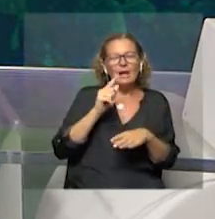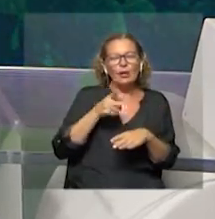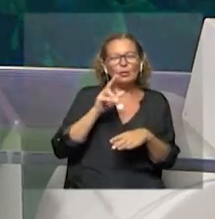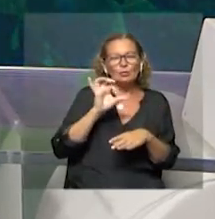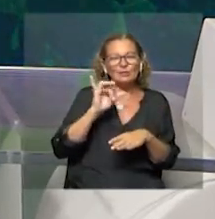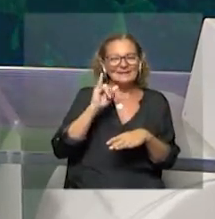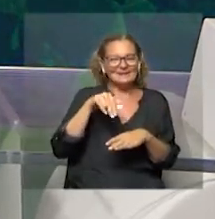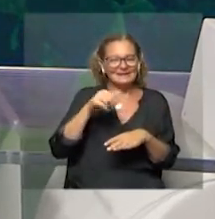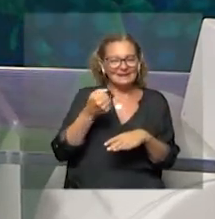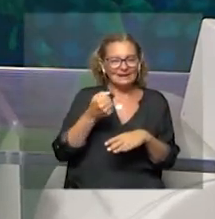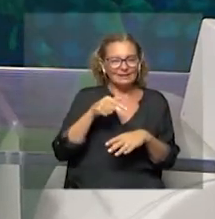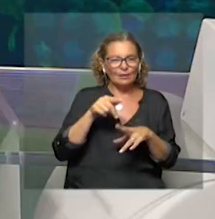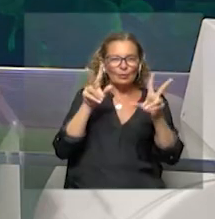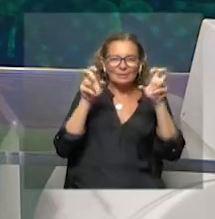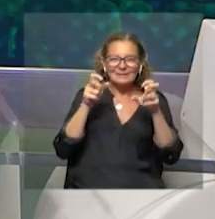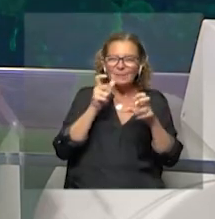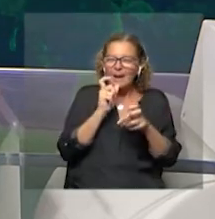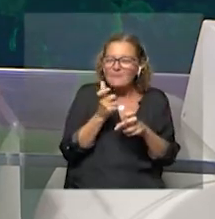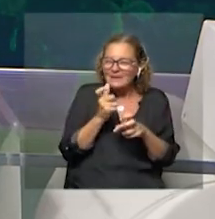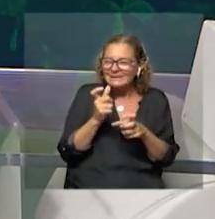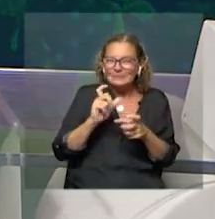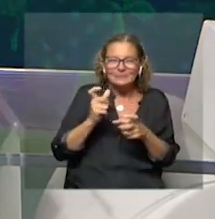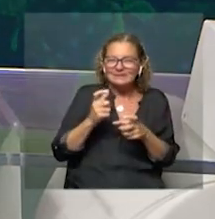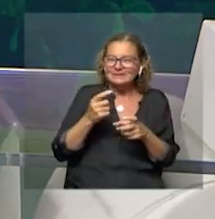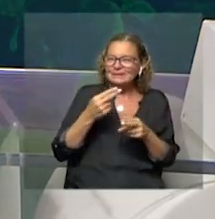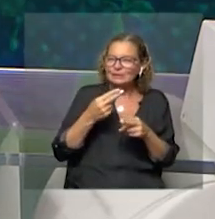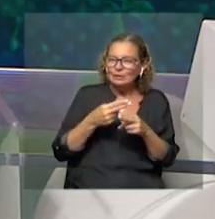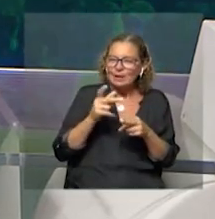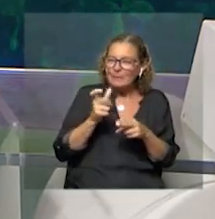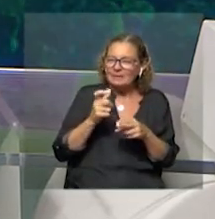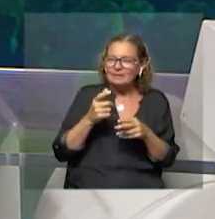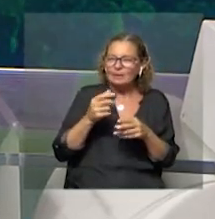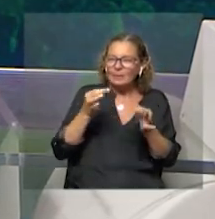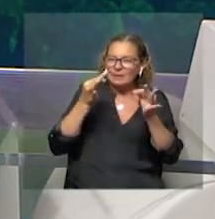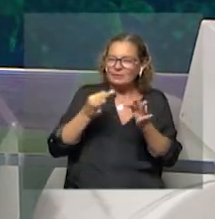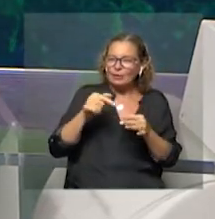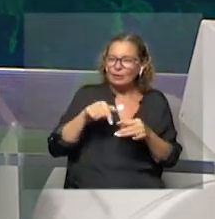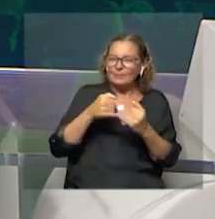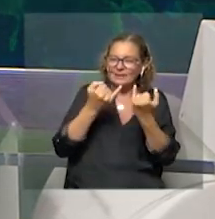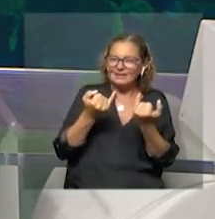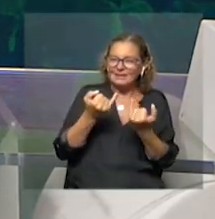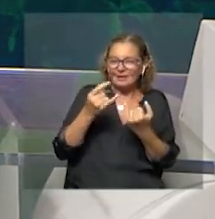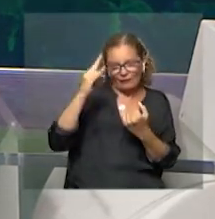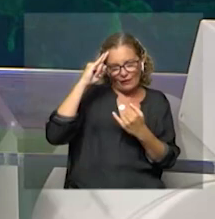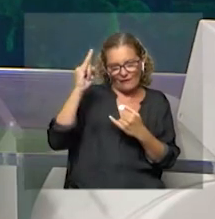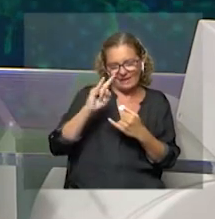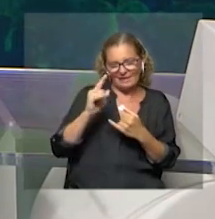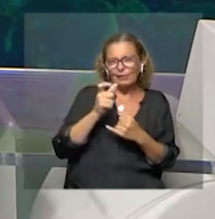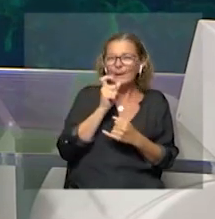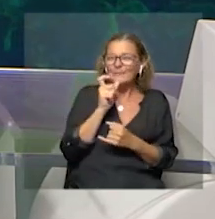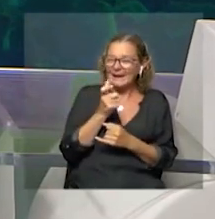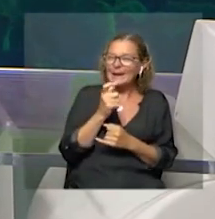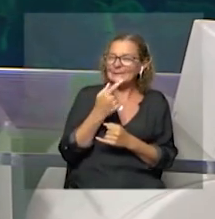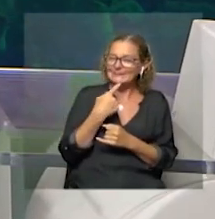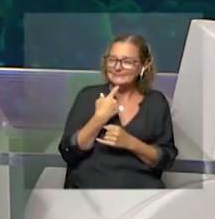geobio tengo un tema ahí que me doy como que me me pongo un poco obvio Sí pero viste que hoy mi día fue bastante fatal con el tema de las pronunciaciones